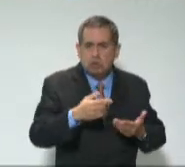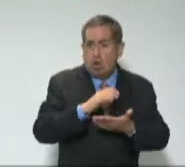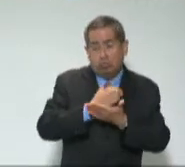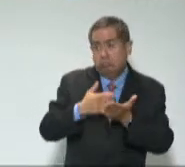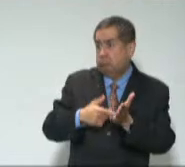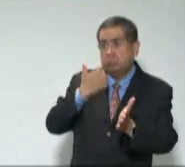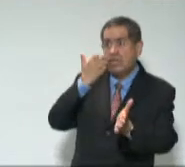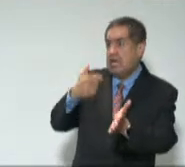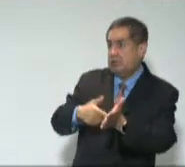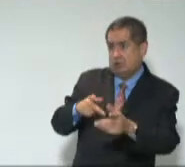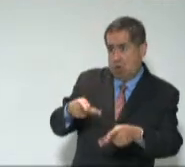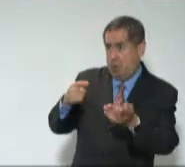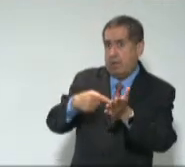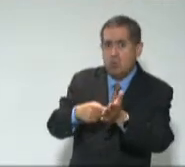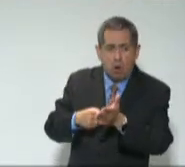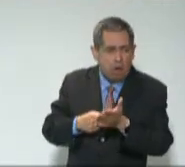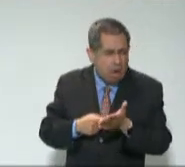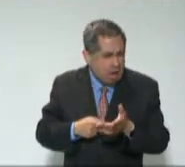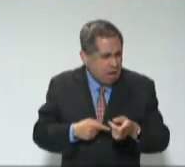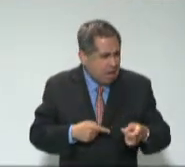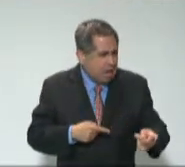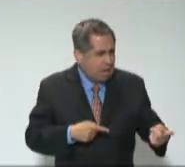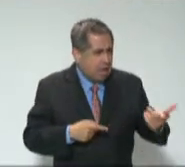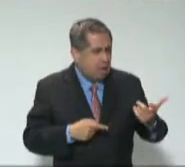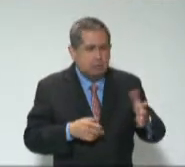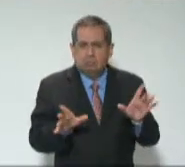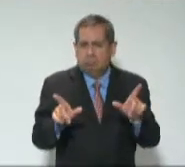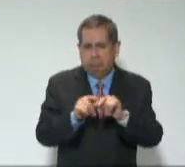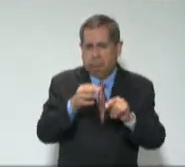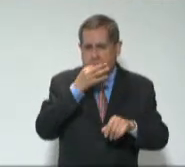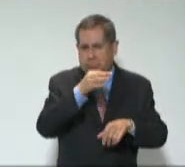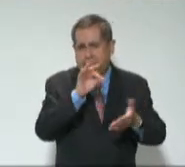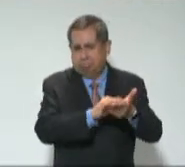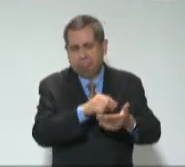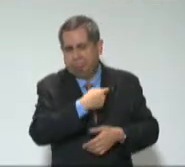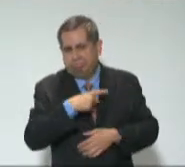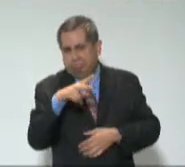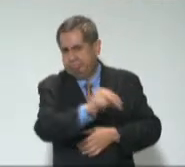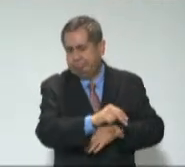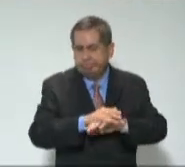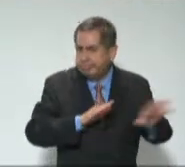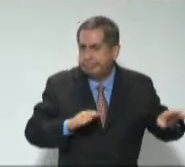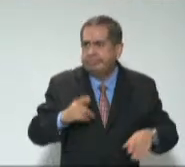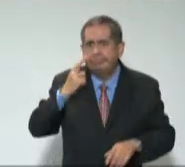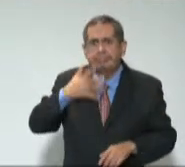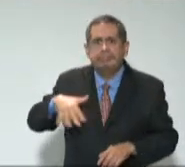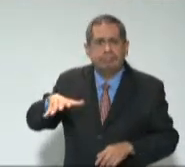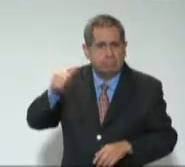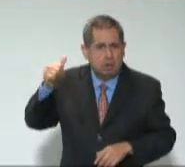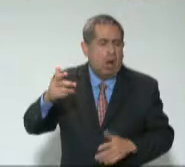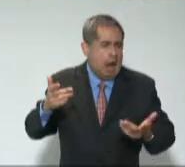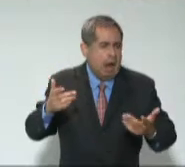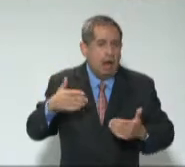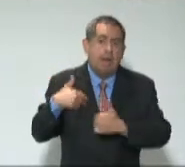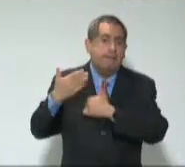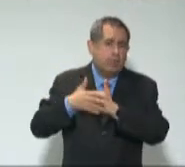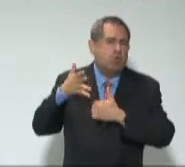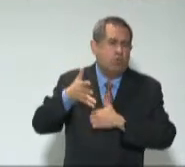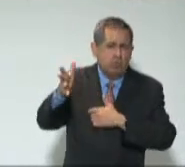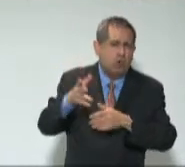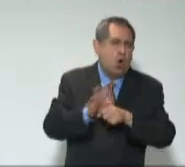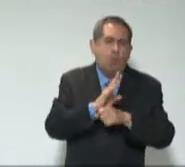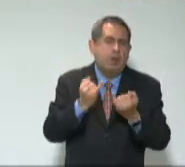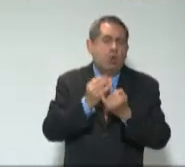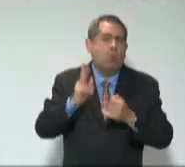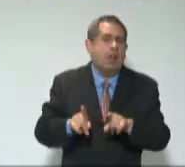cotización que hacían las propias empresas pero solo lo dejo como una como un reto y junto con otros más que vendrán después del covid uno de